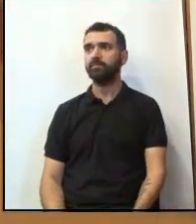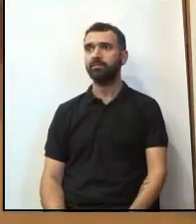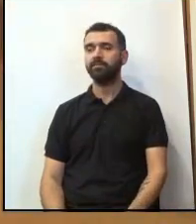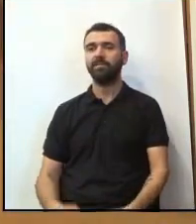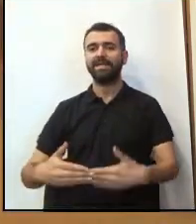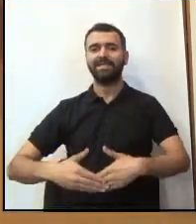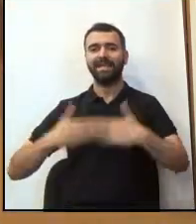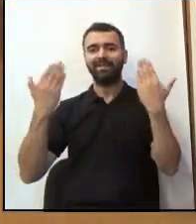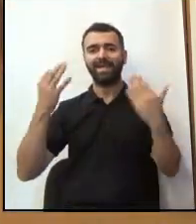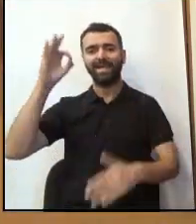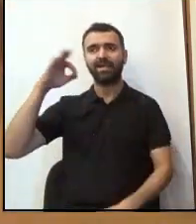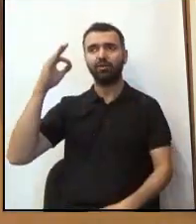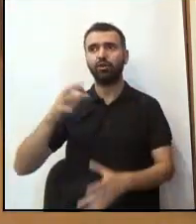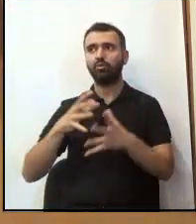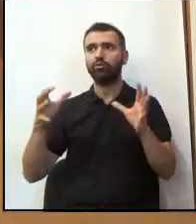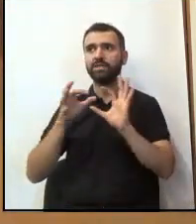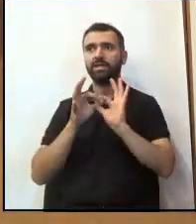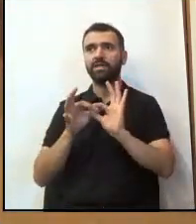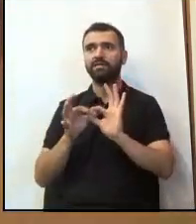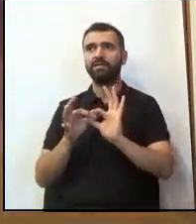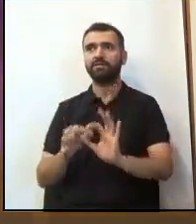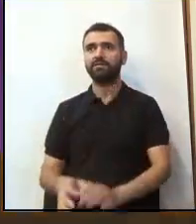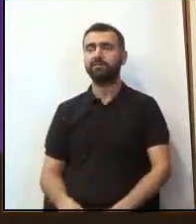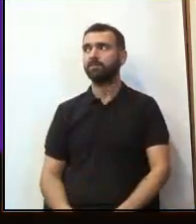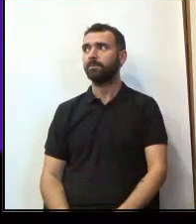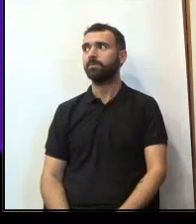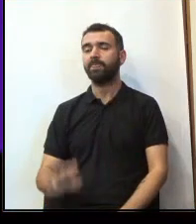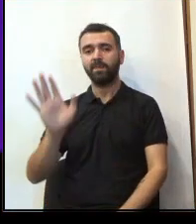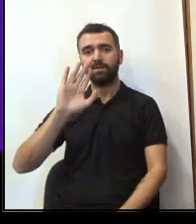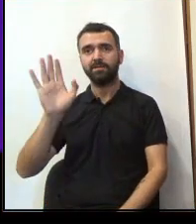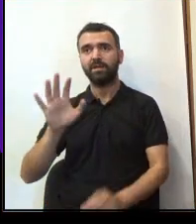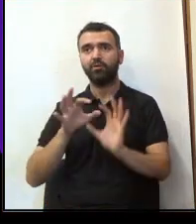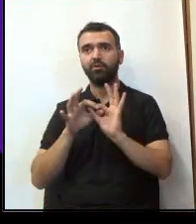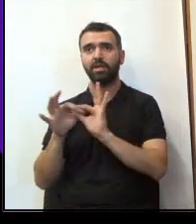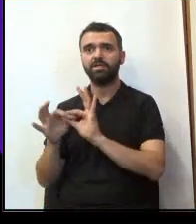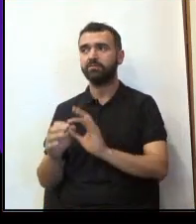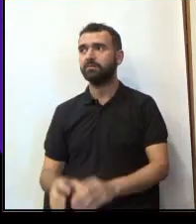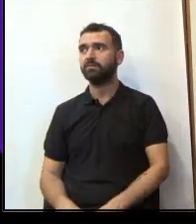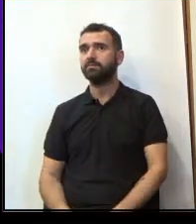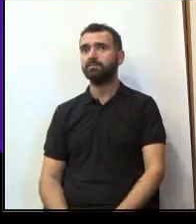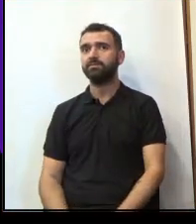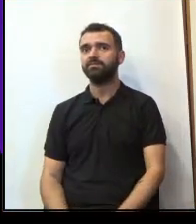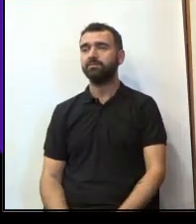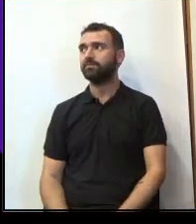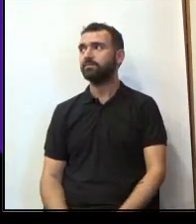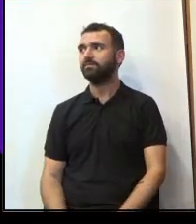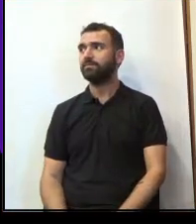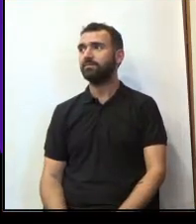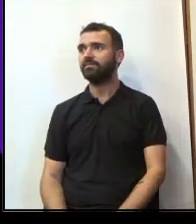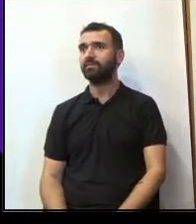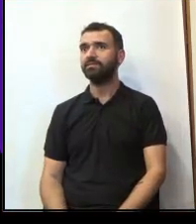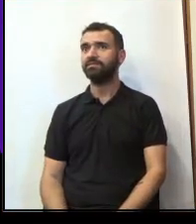Se levanta la sesión. Muchas gracias. Chao, gracias, vecinos, vecinas. Corto, Julio. ¿Ah? Qué corto.